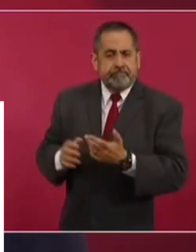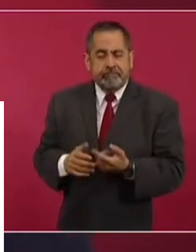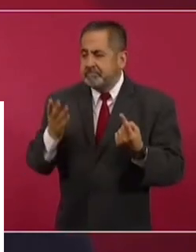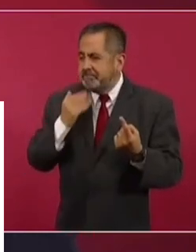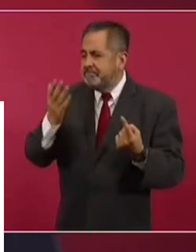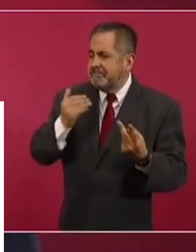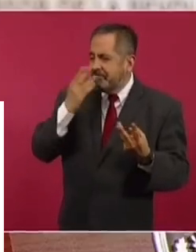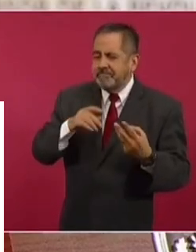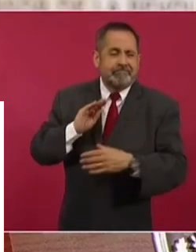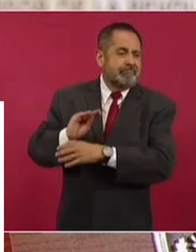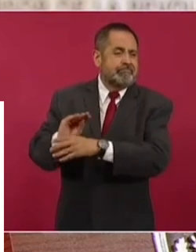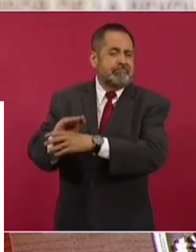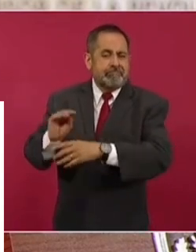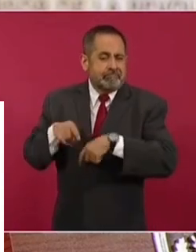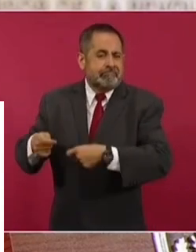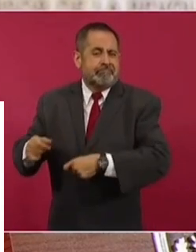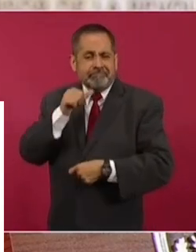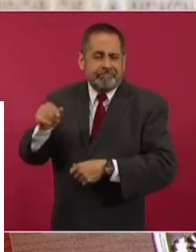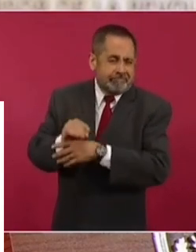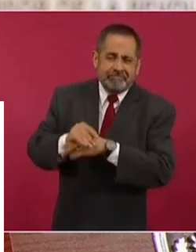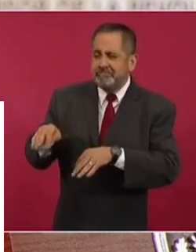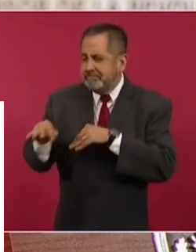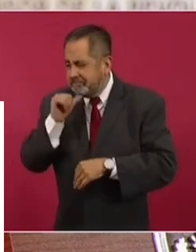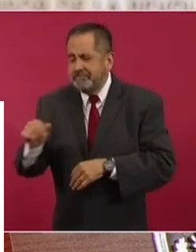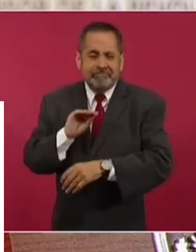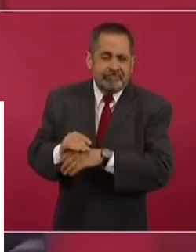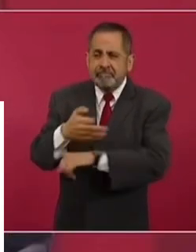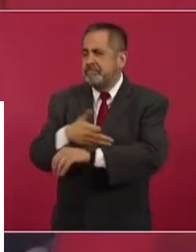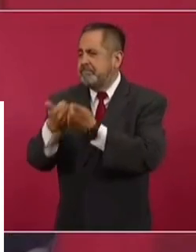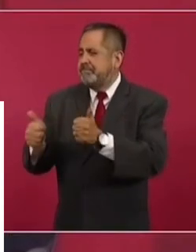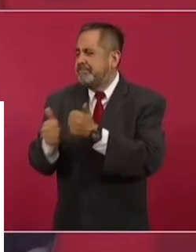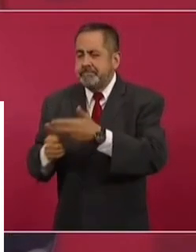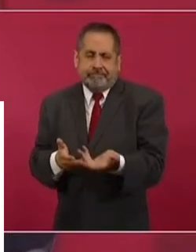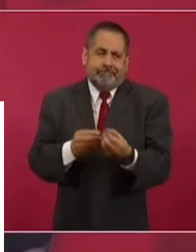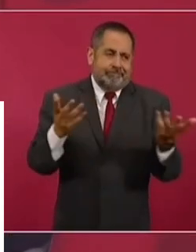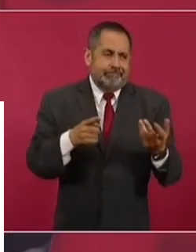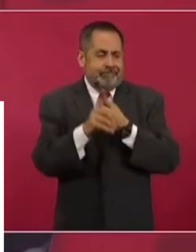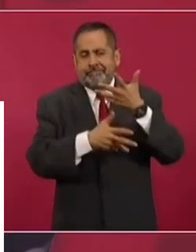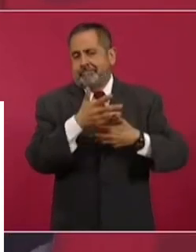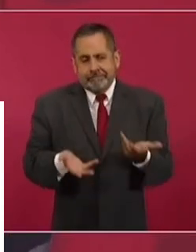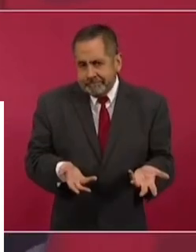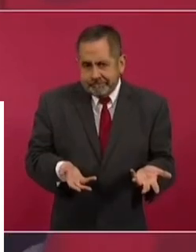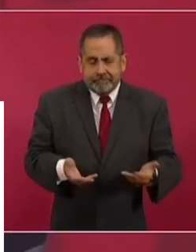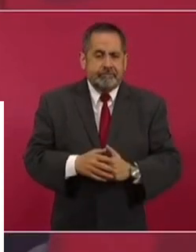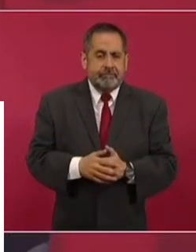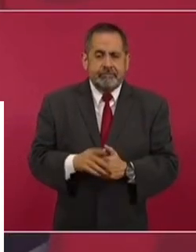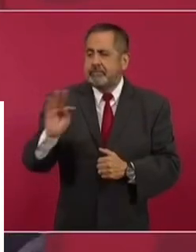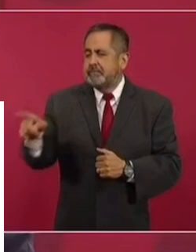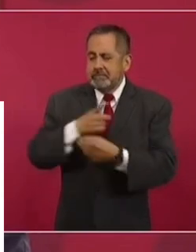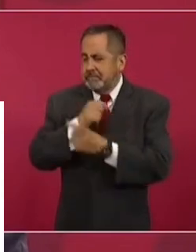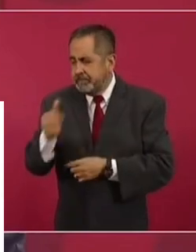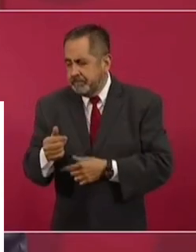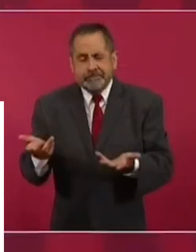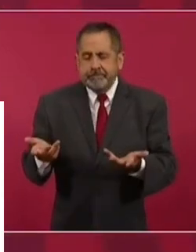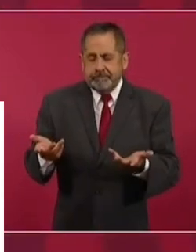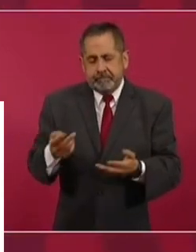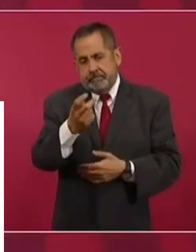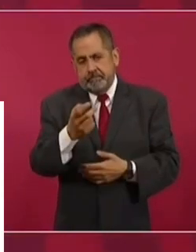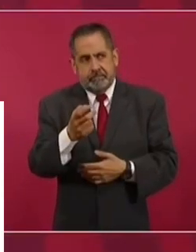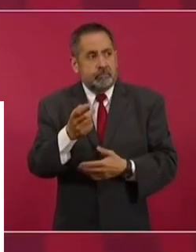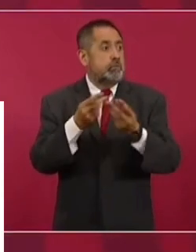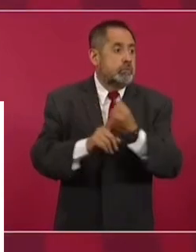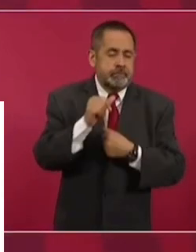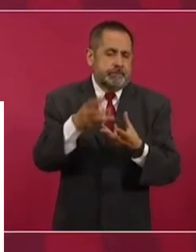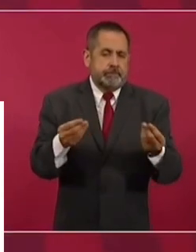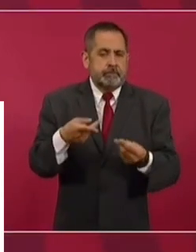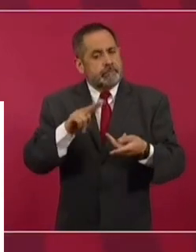si no hay buenos salarios, si no hay bienestar, si se desintegran las familias, si se pierden valores, ¿cuándo vamos a